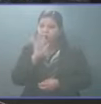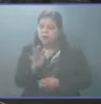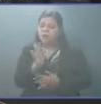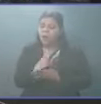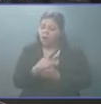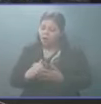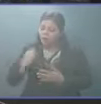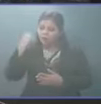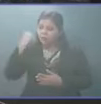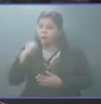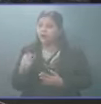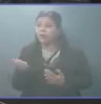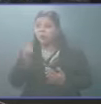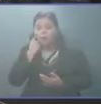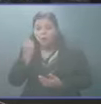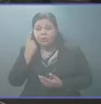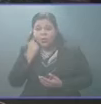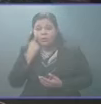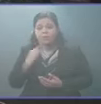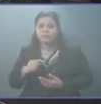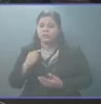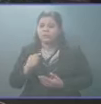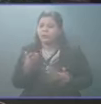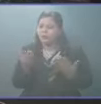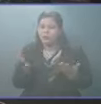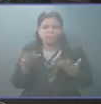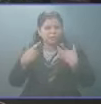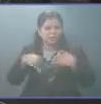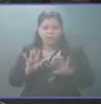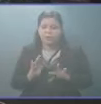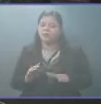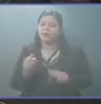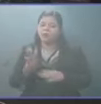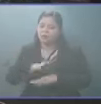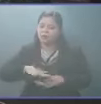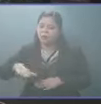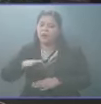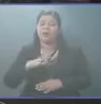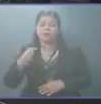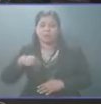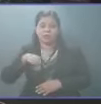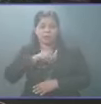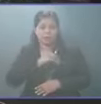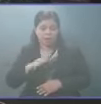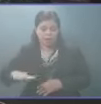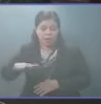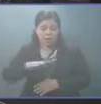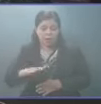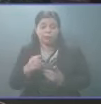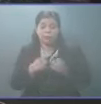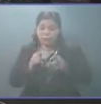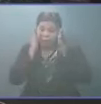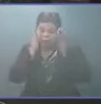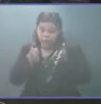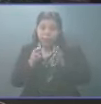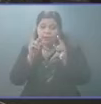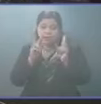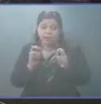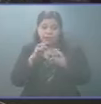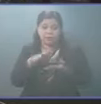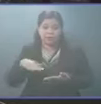paliativos. Los cuidados paliativos sí es otra, es una rama de la medicina, y en particular de la geriatría, que involucra mucho el tema